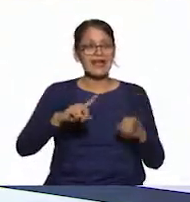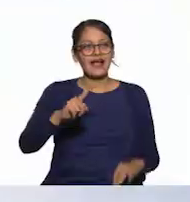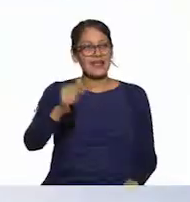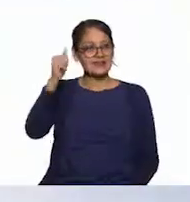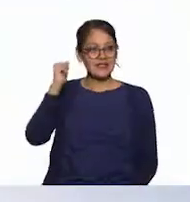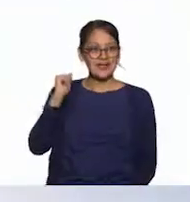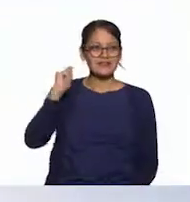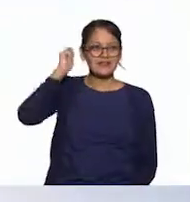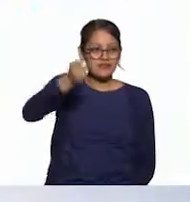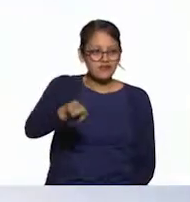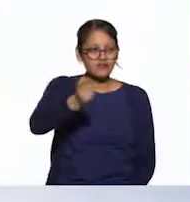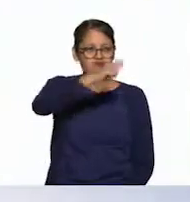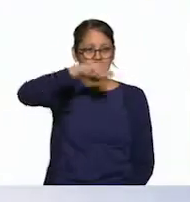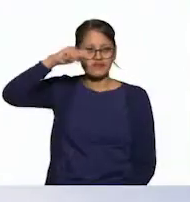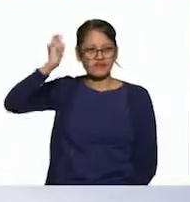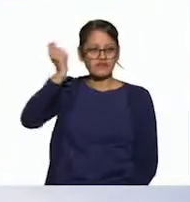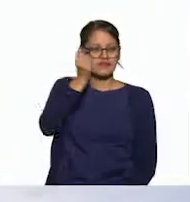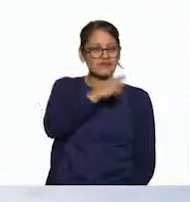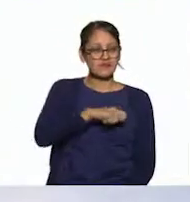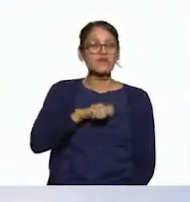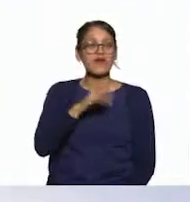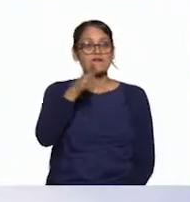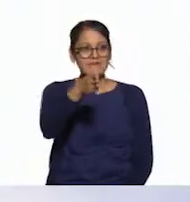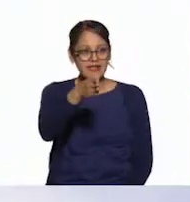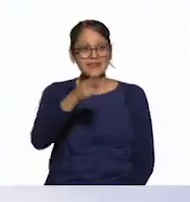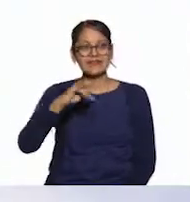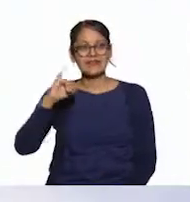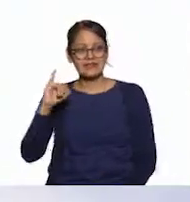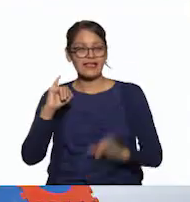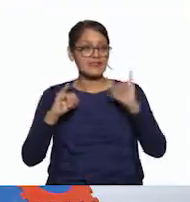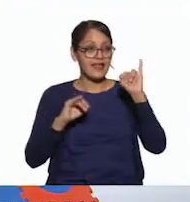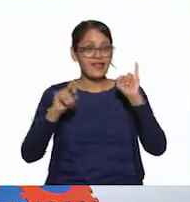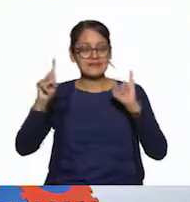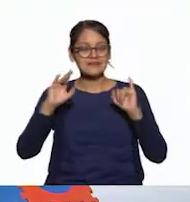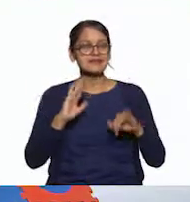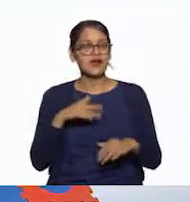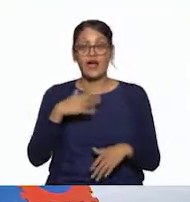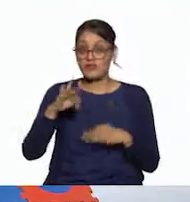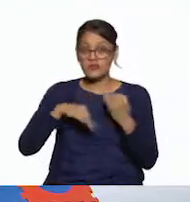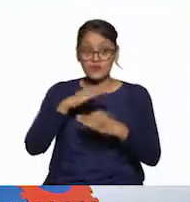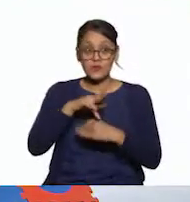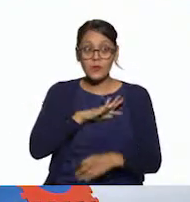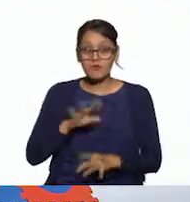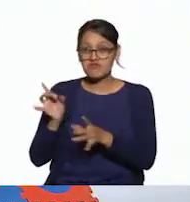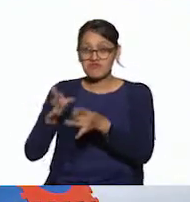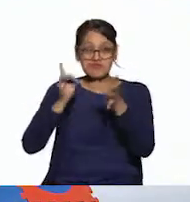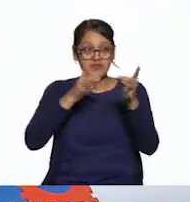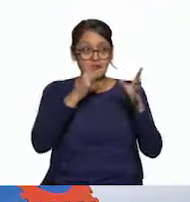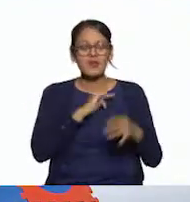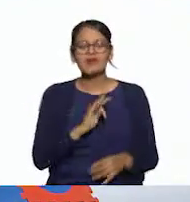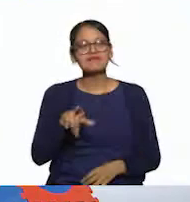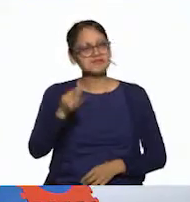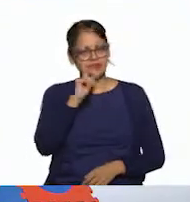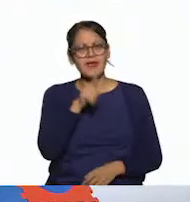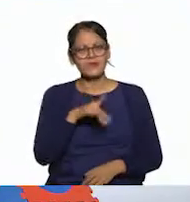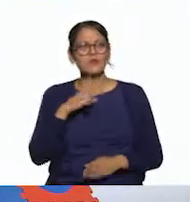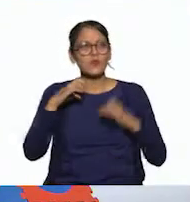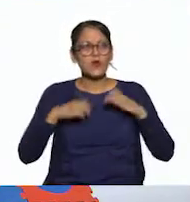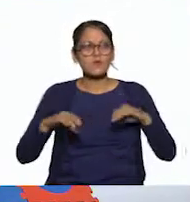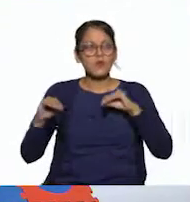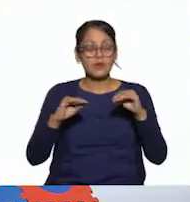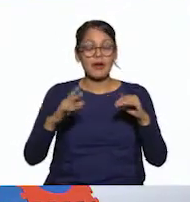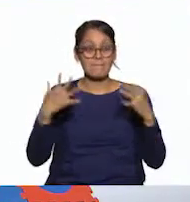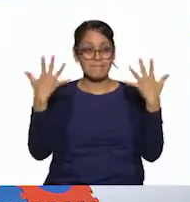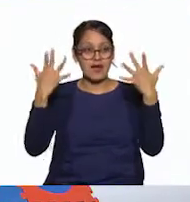diagonal, al frente, derecha, diagonal, al frente, izquierda. ¡Ah, se puede explorar para todas las direcciones, así ¿verdad? Es. Y moviendo, pueden ser los dos